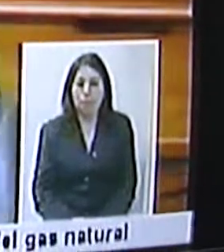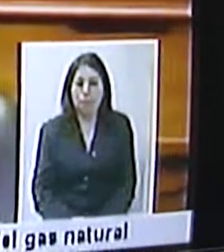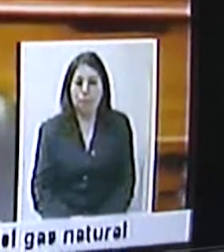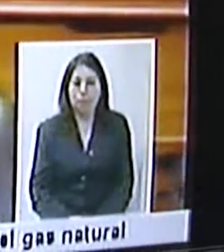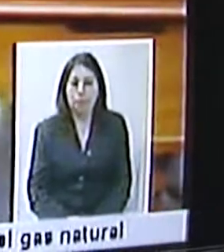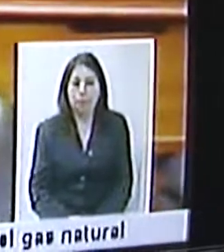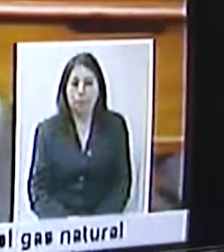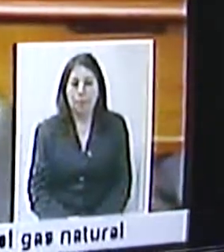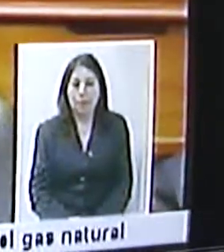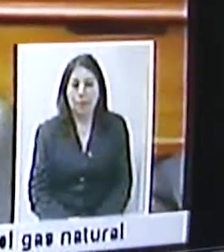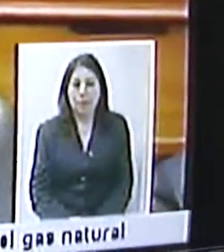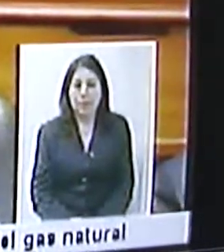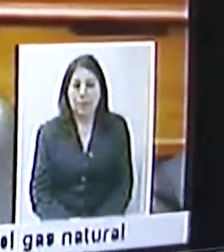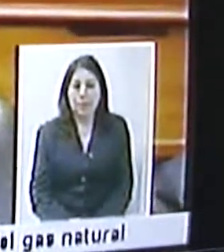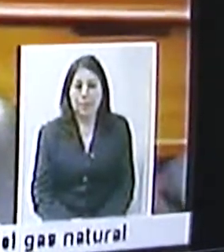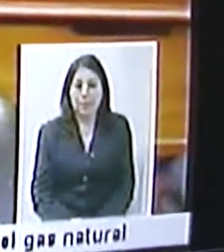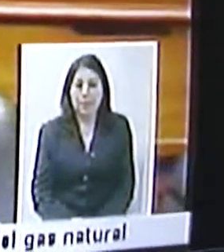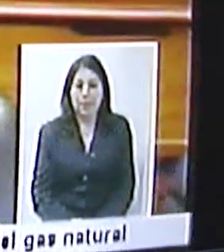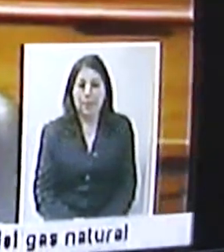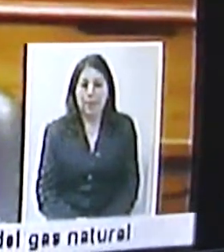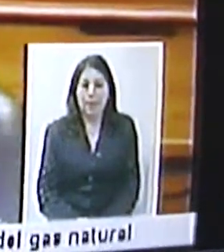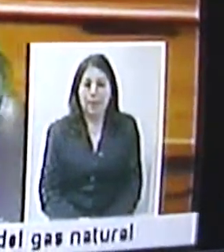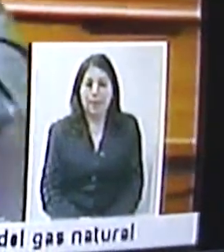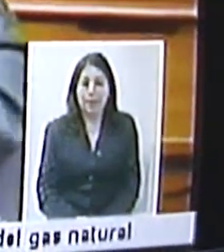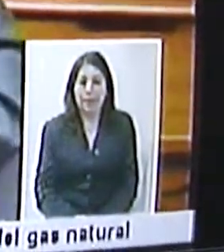de manera telegráfica, señor presidente,